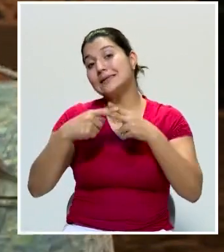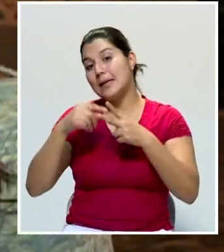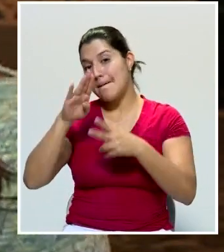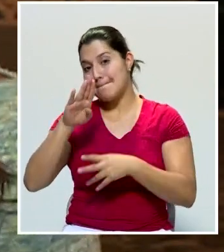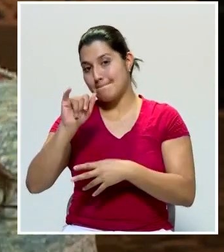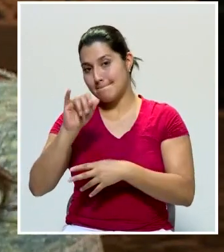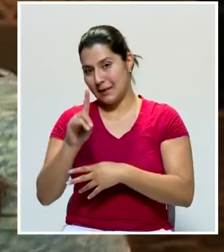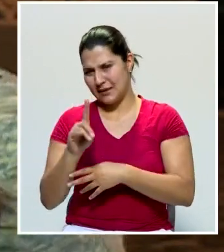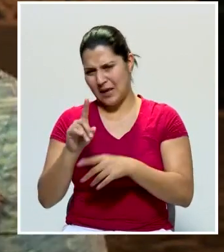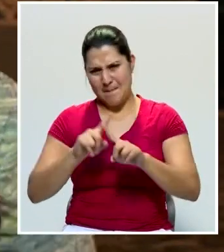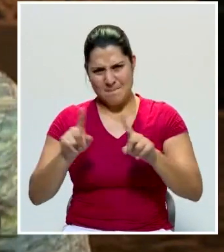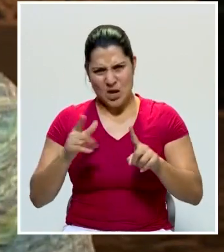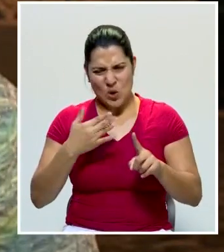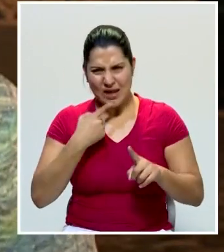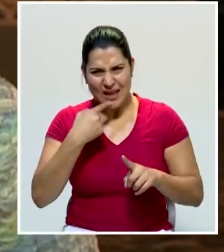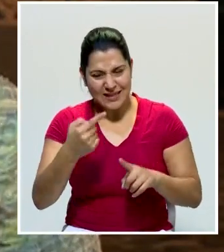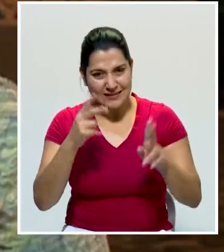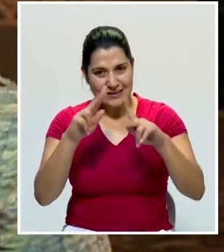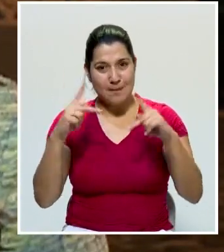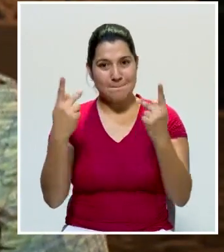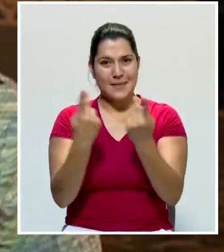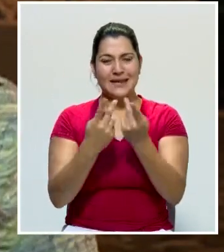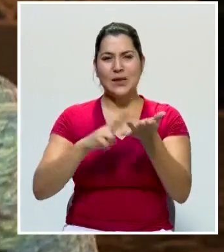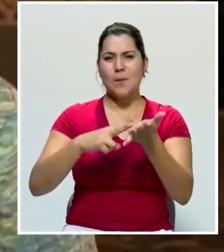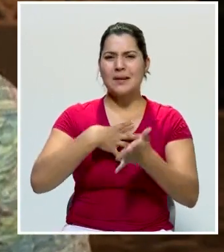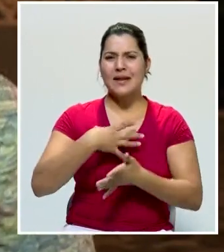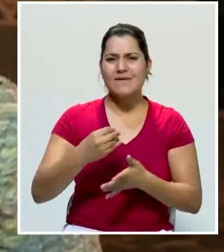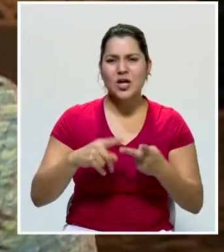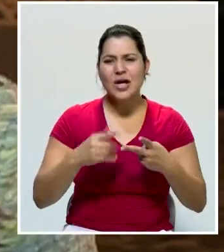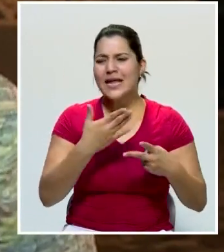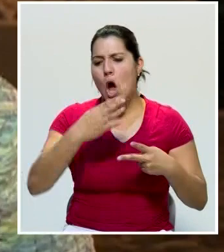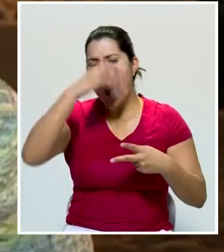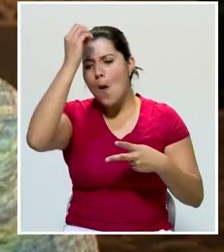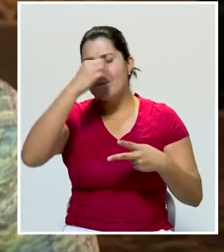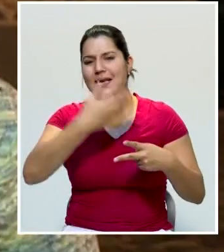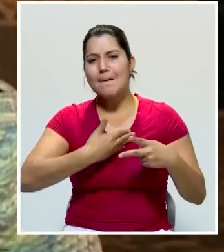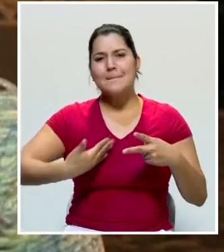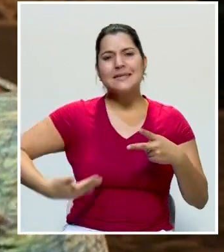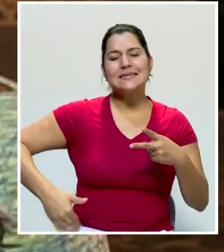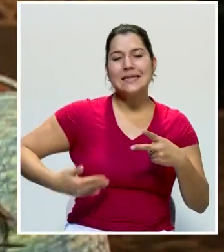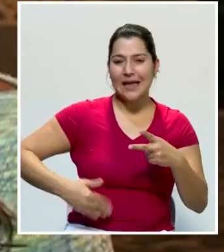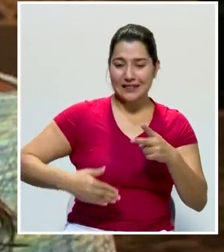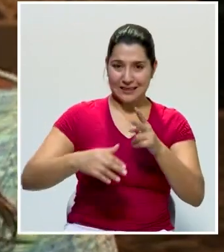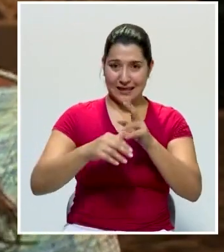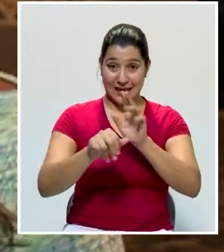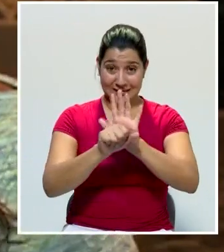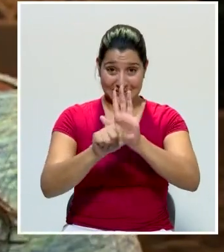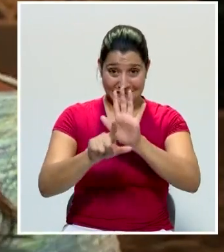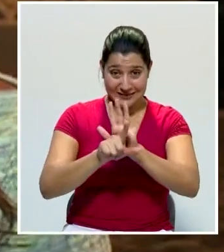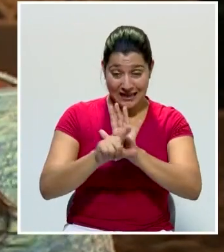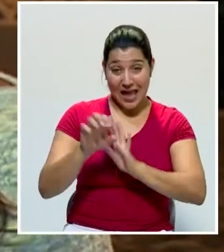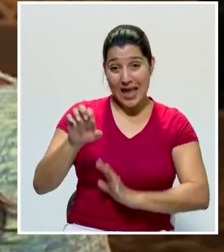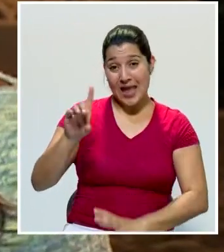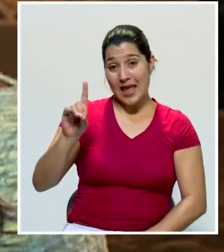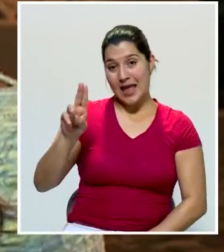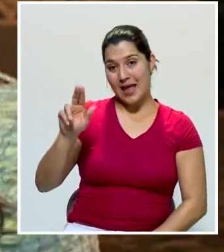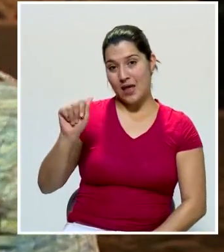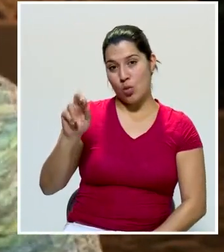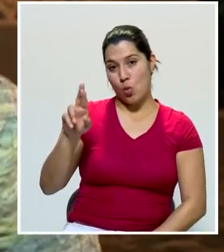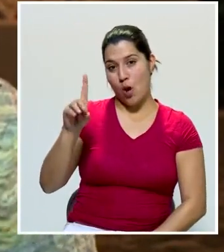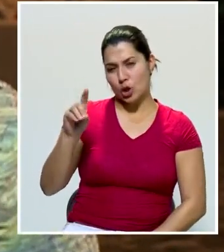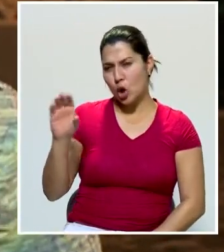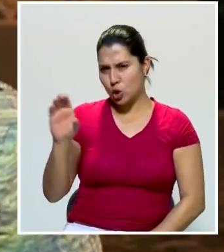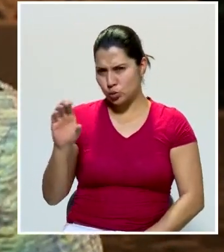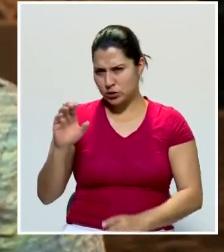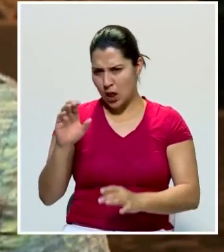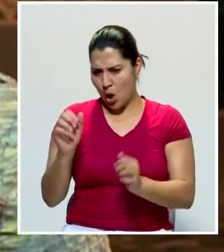Pero, ¿qué dice la fracción de Liberación Nacional? ¿Qué dice el presidente del Congreso, Eduardo Cruikshank, con respecto a los hechos que ocurrieron esta tarde, esta